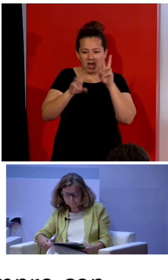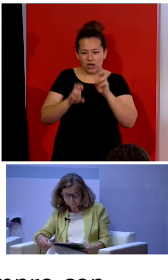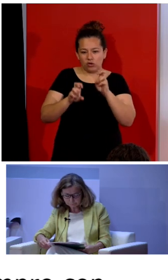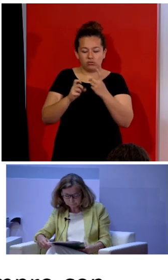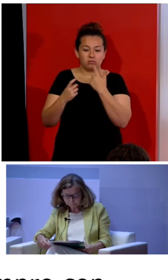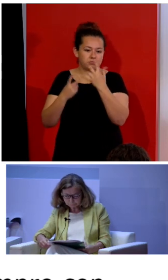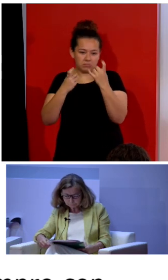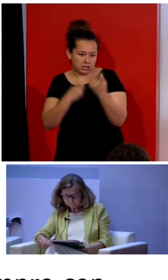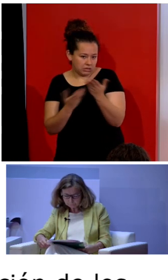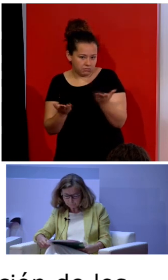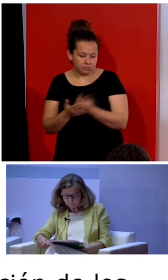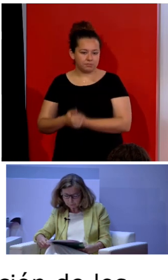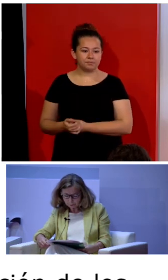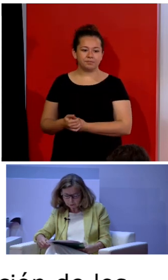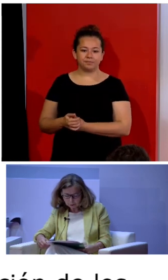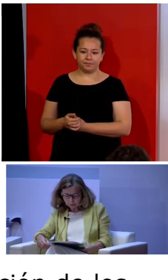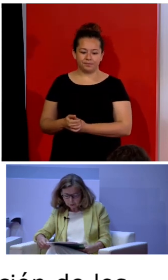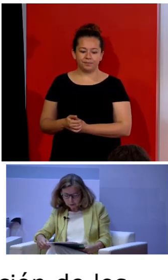¿no?